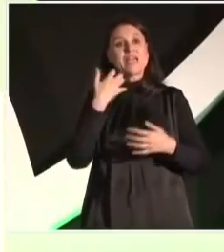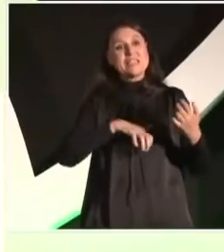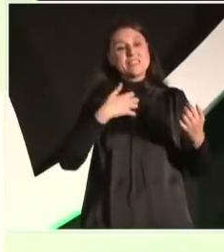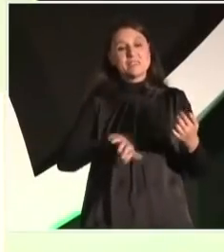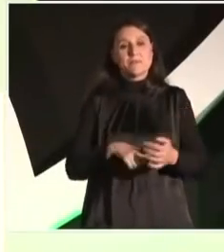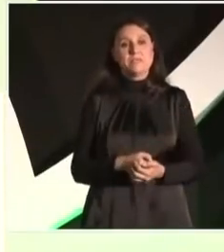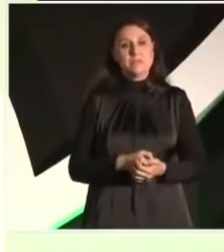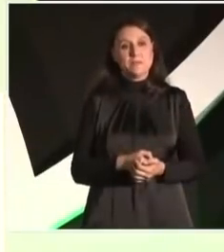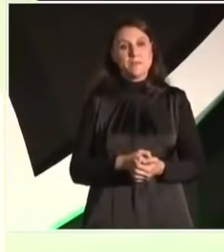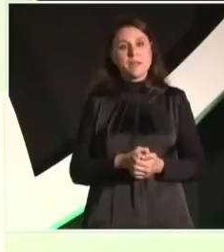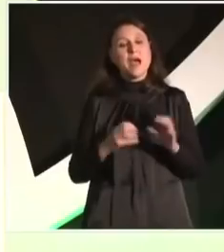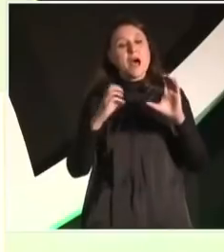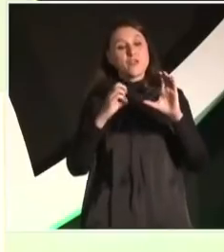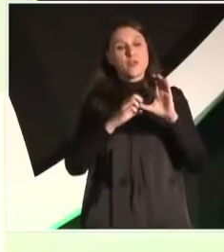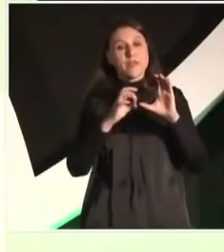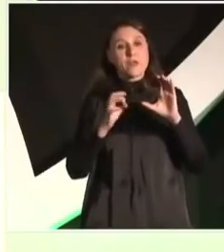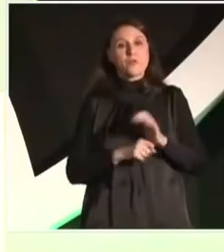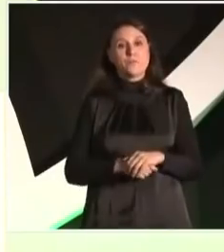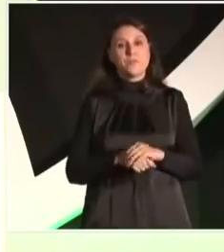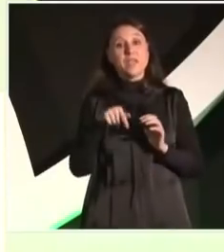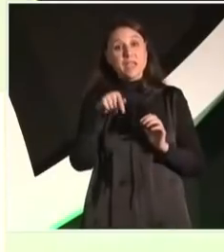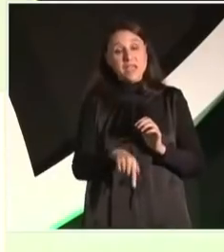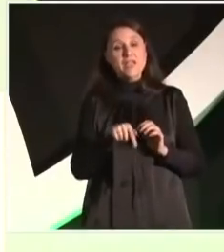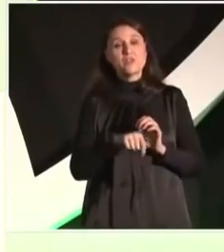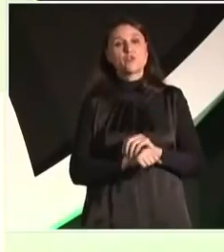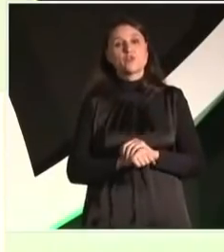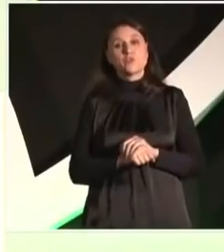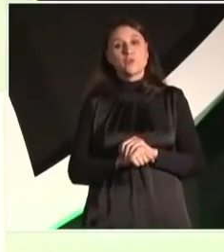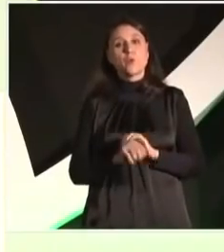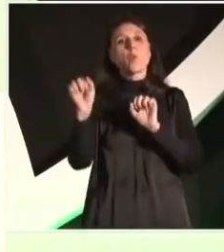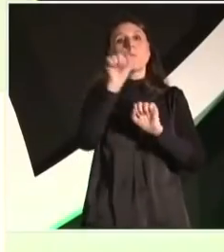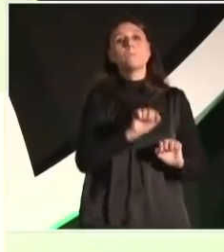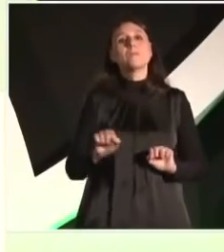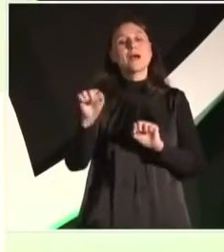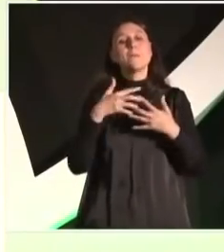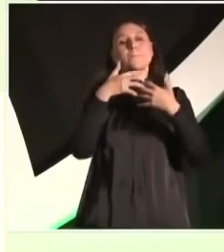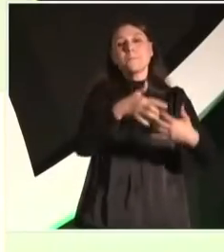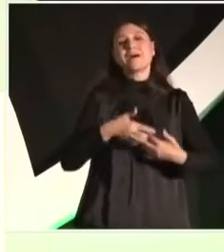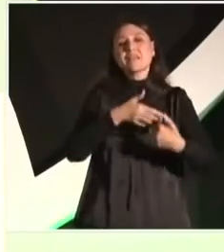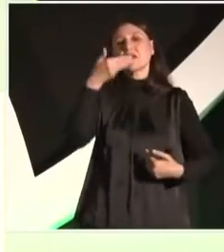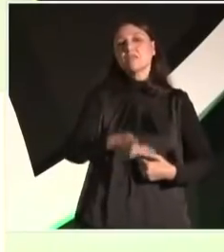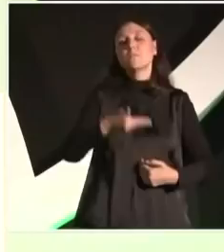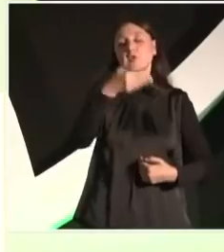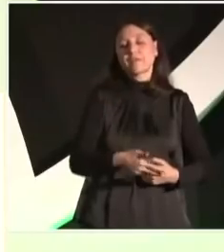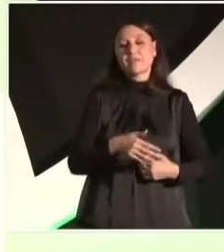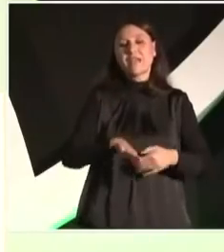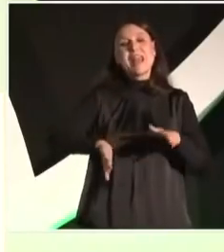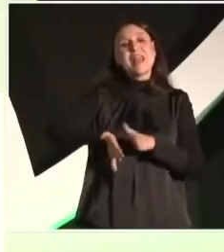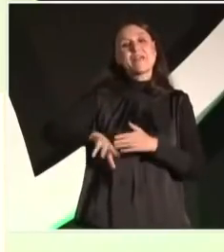a Ciudadanos. Y esta es una batalla fundamental. Las derechas han venido a